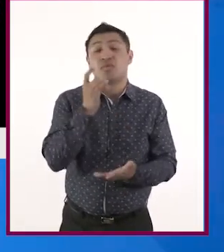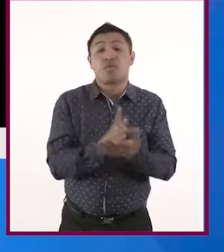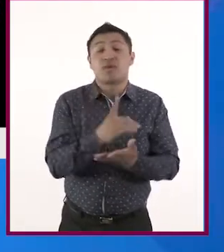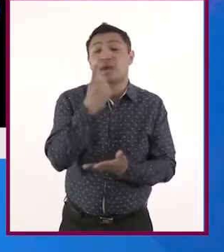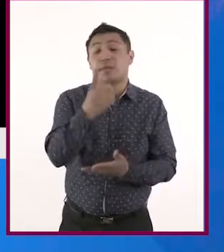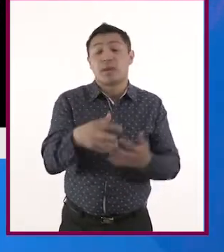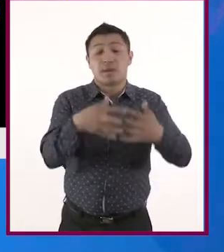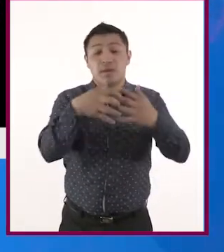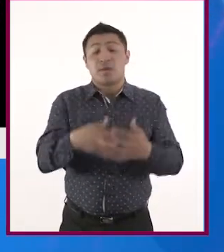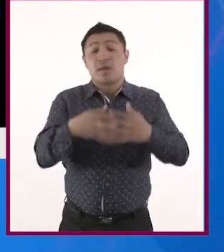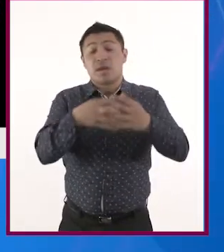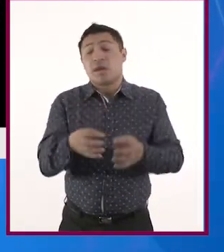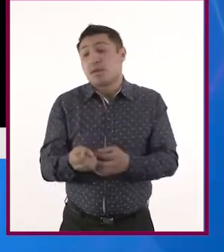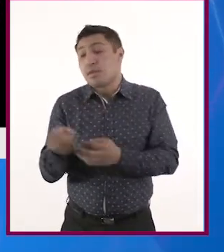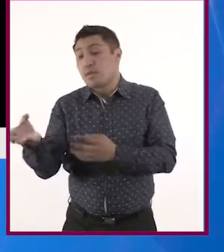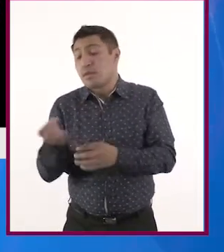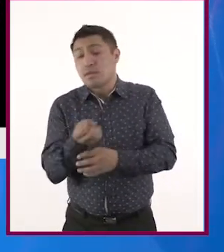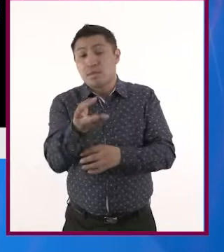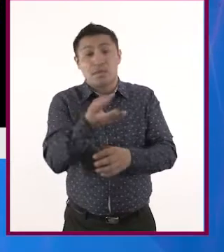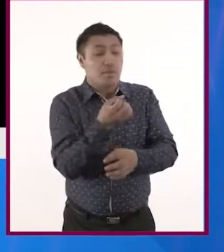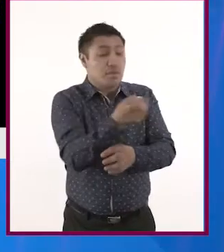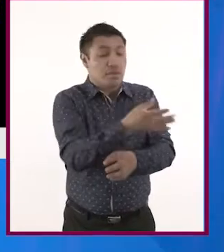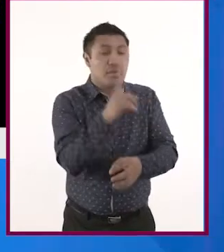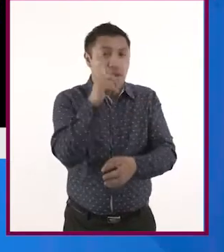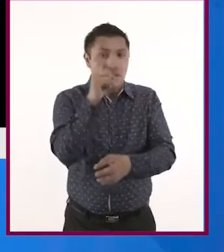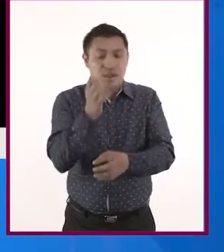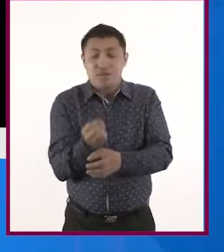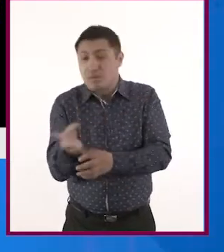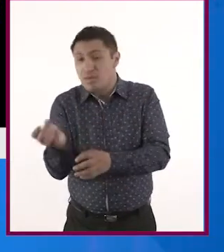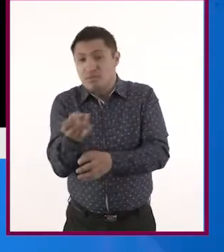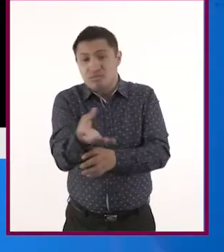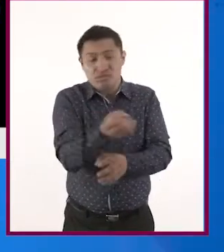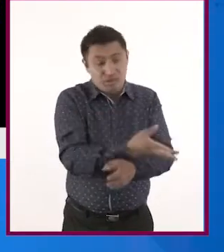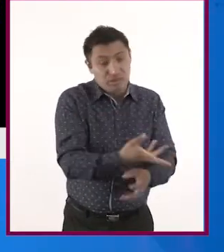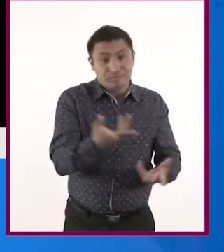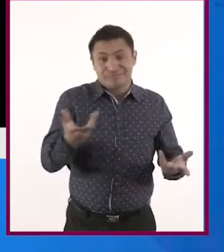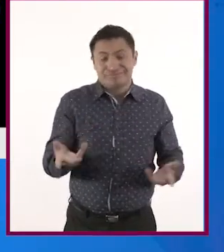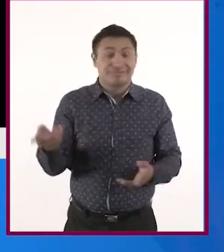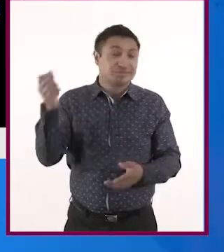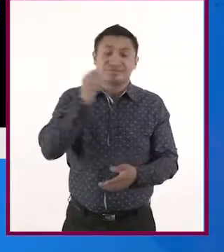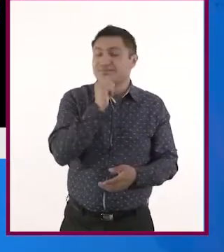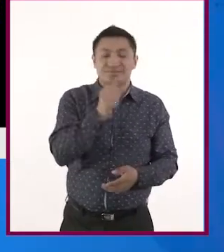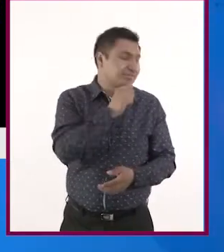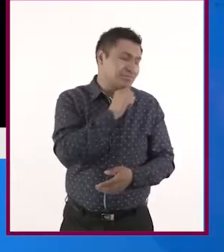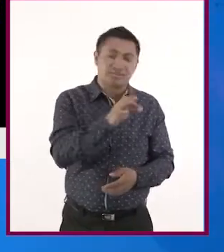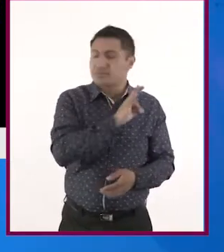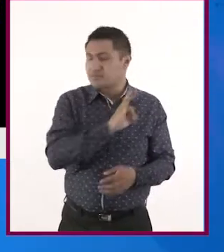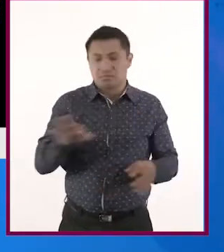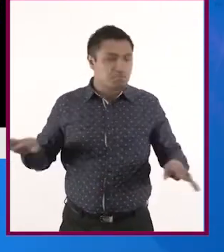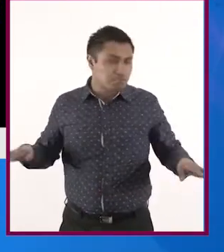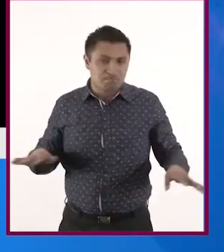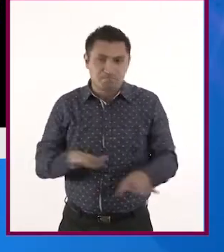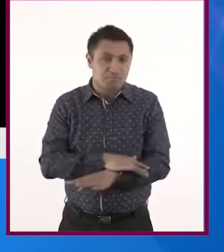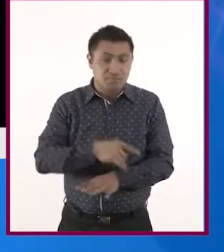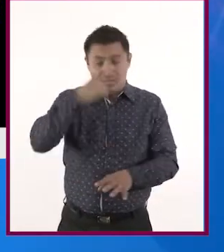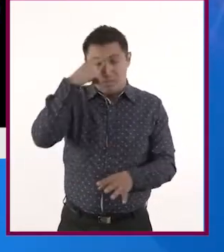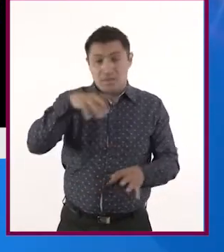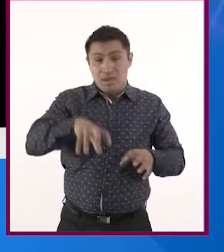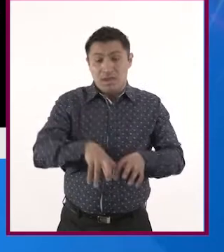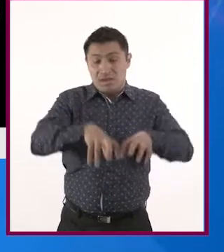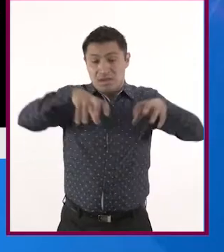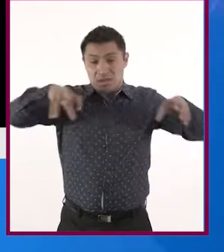la población, y todavía no logramos hacer un cambio, hacer una dinámica de infraestructura que pueda ser inclusive descentralizada